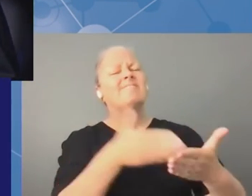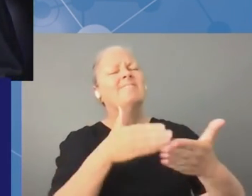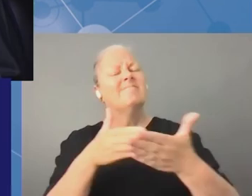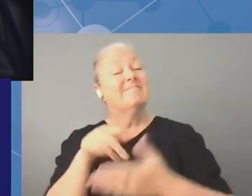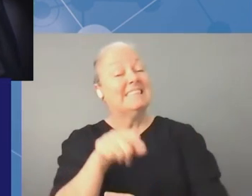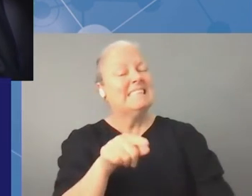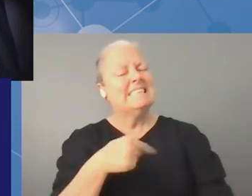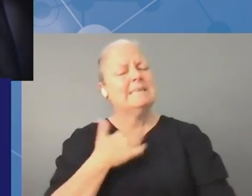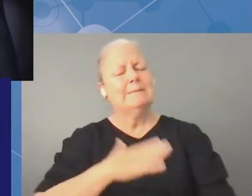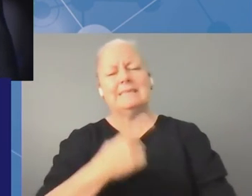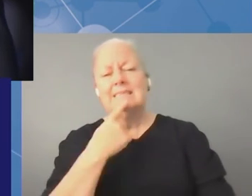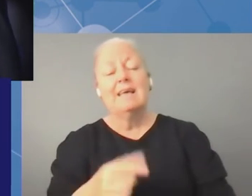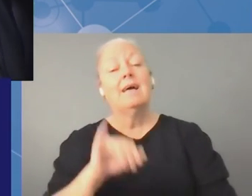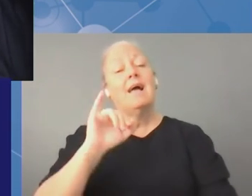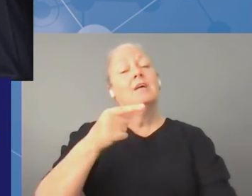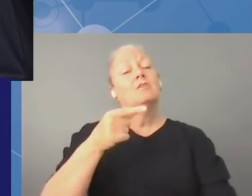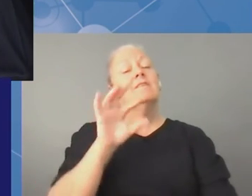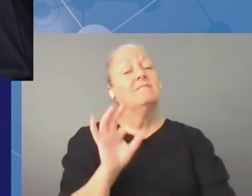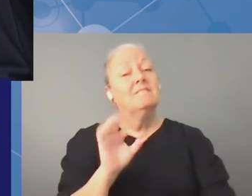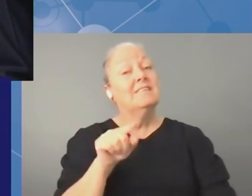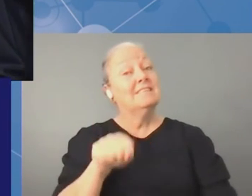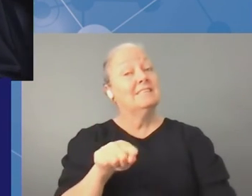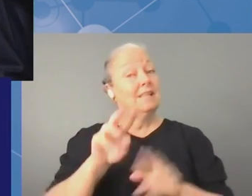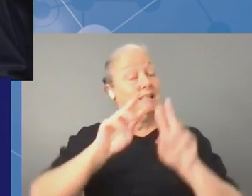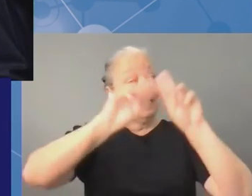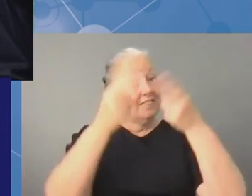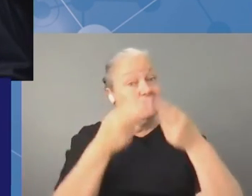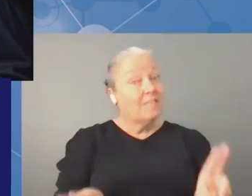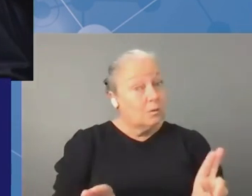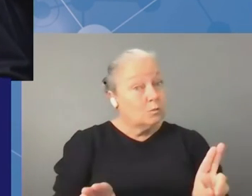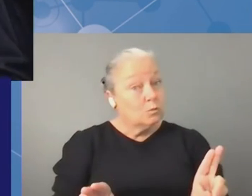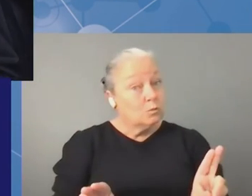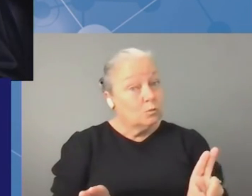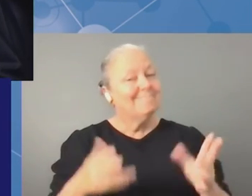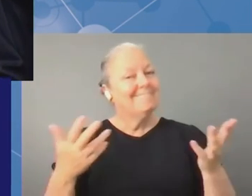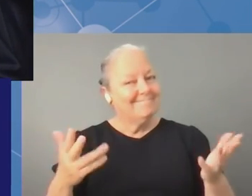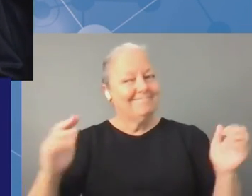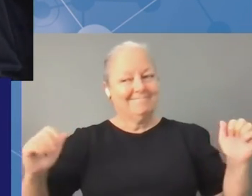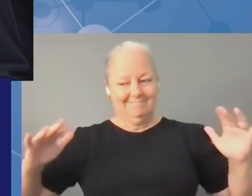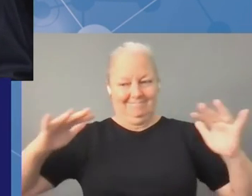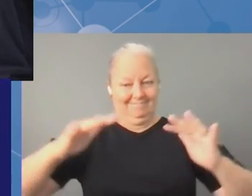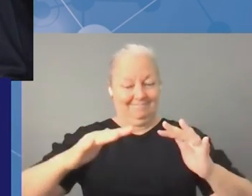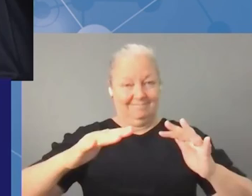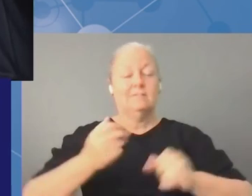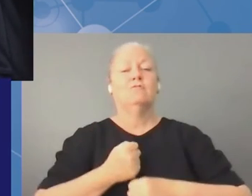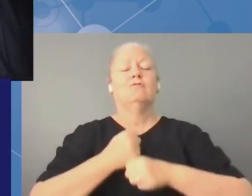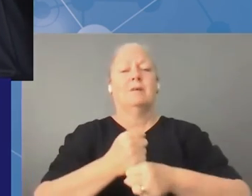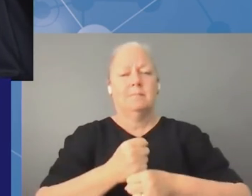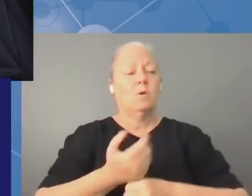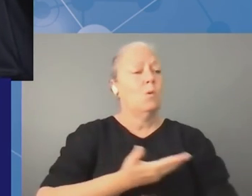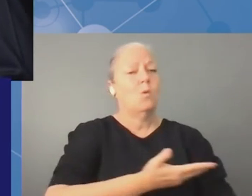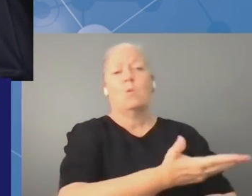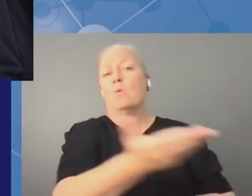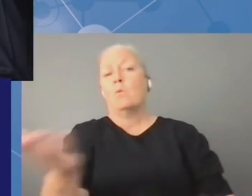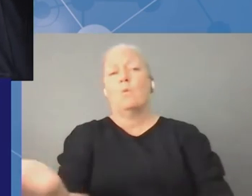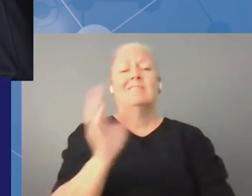reflexionado aquí, por ejemplo, sobre las barreras idiomáticas. La IGF es un foro donde